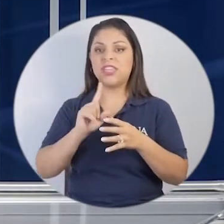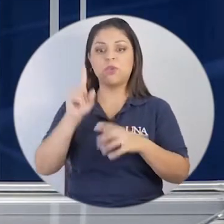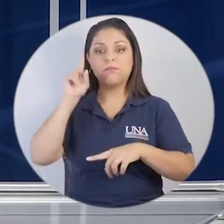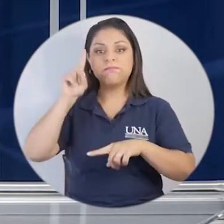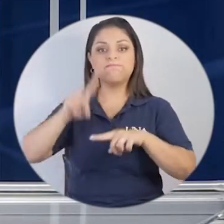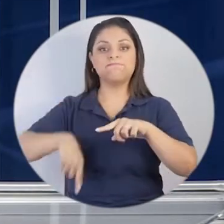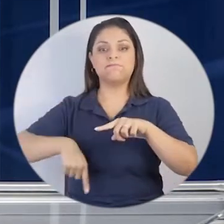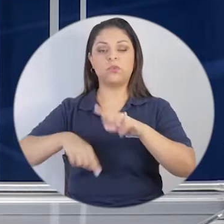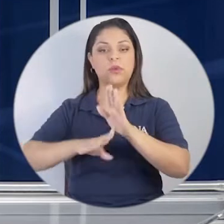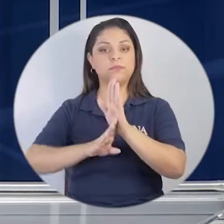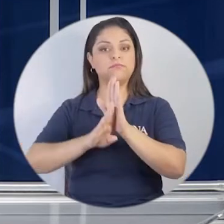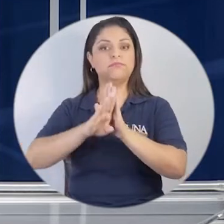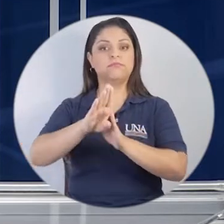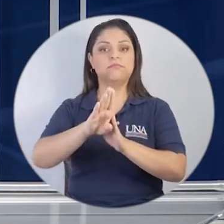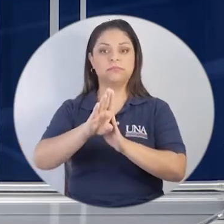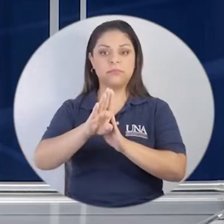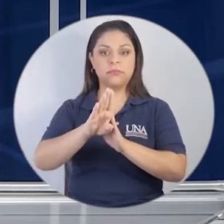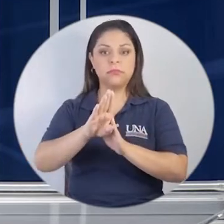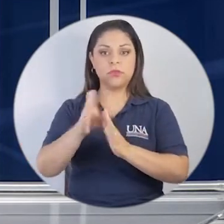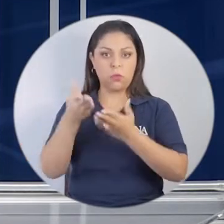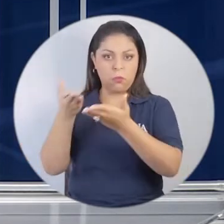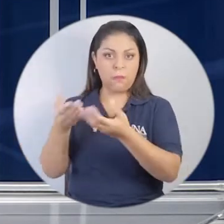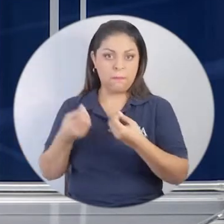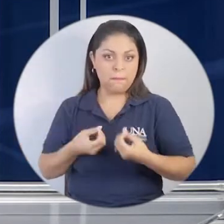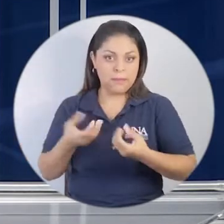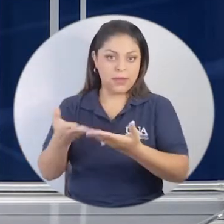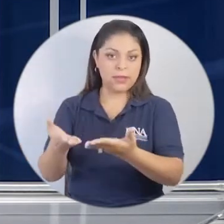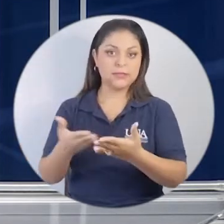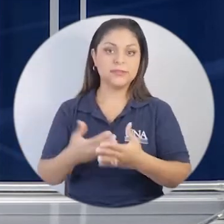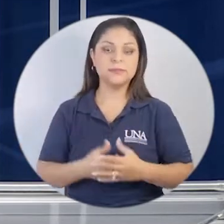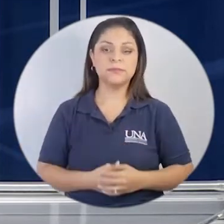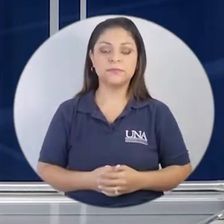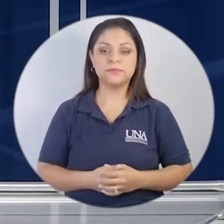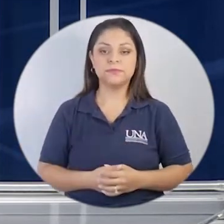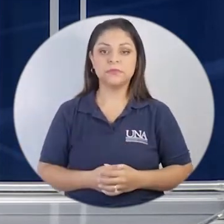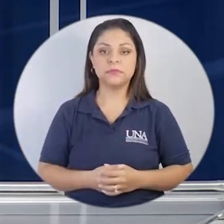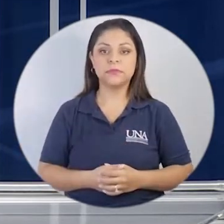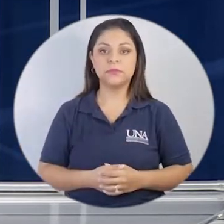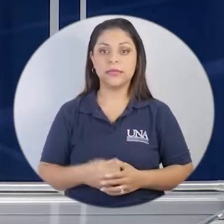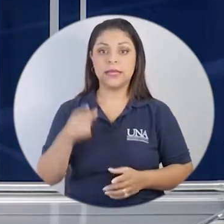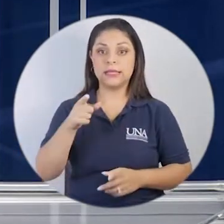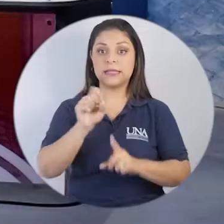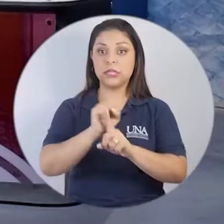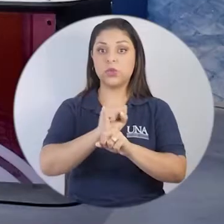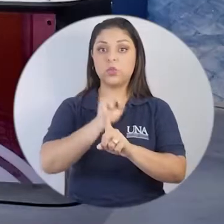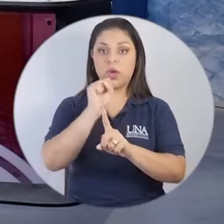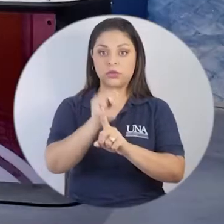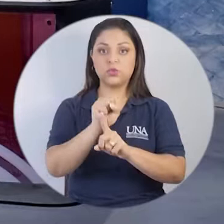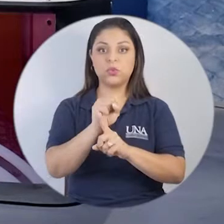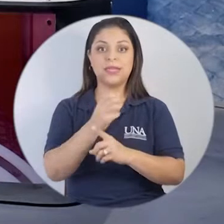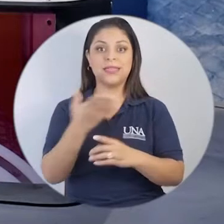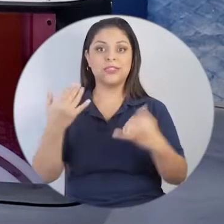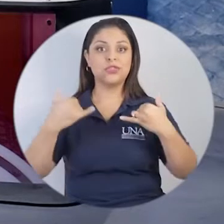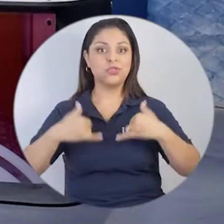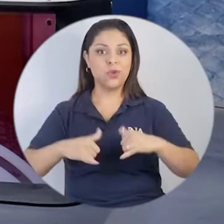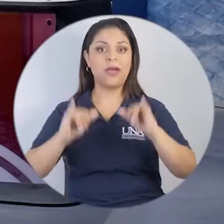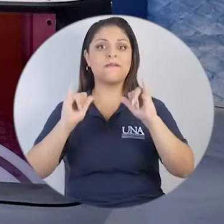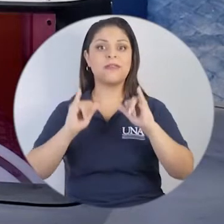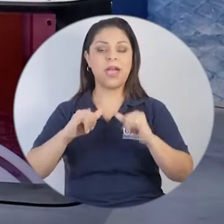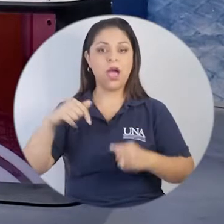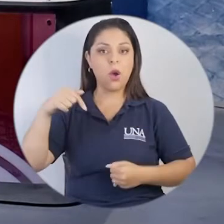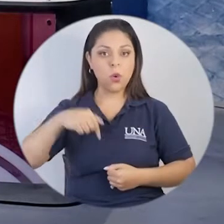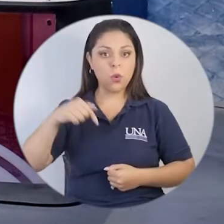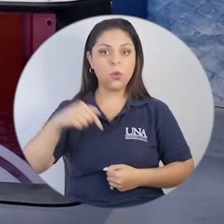permitía desarrollarse como se merecía. Una situación que todavía hoy probablemente